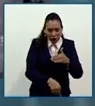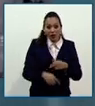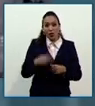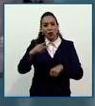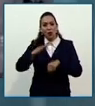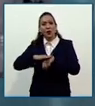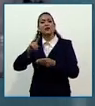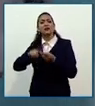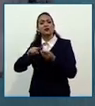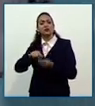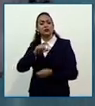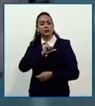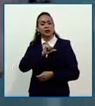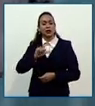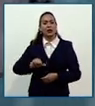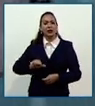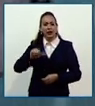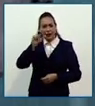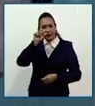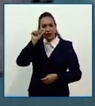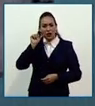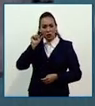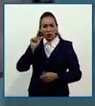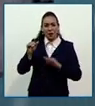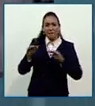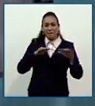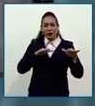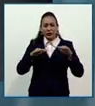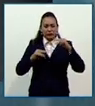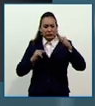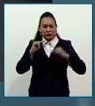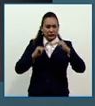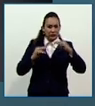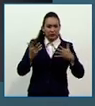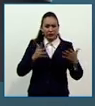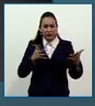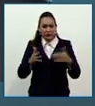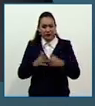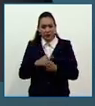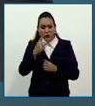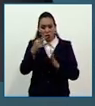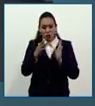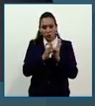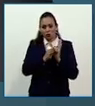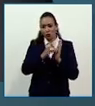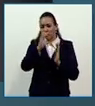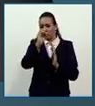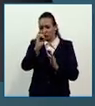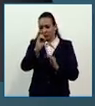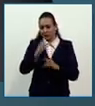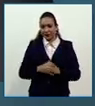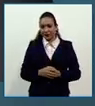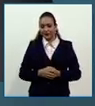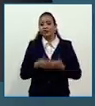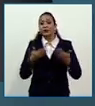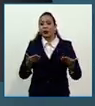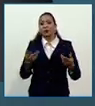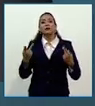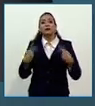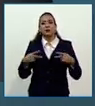en la alcaldía Benito Juárez, uno de ellos de magnitud precisamente de 2.0, lo que motivó